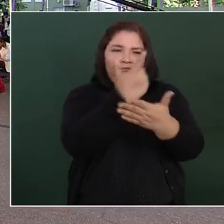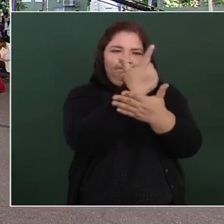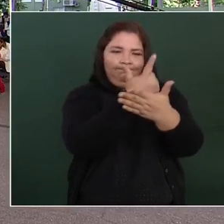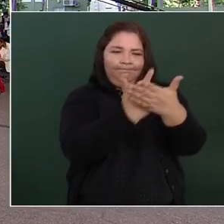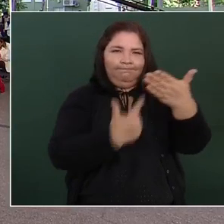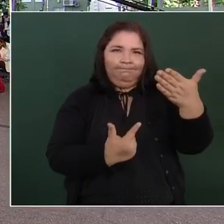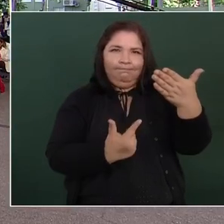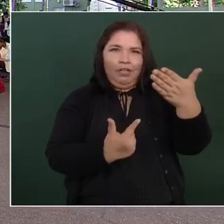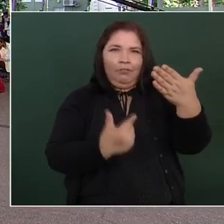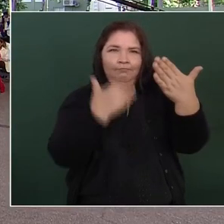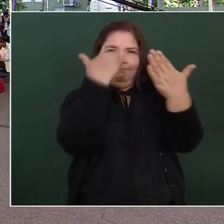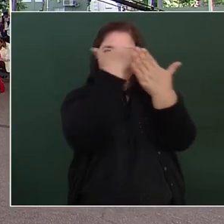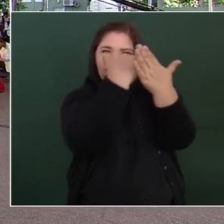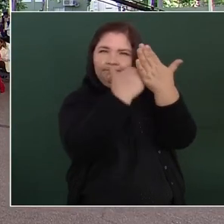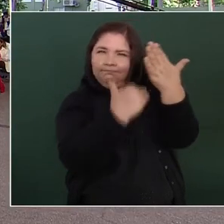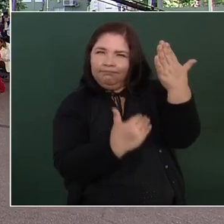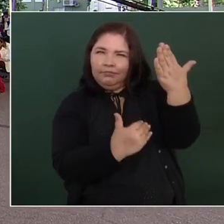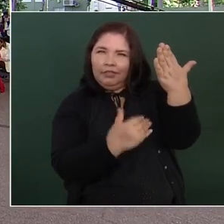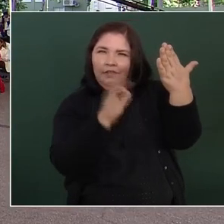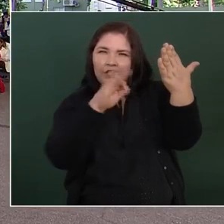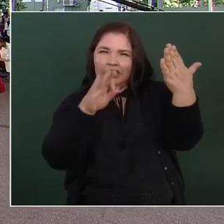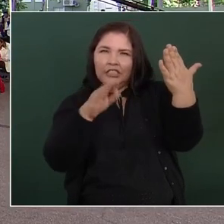conocer la secretaria de Relaciones.